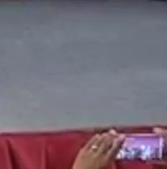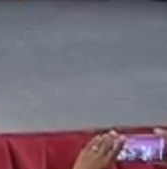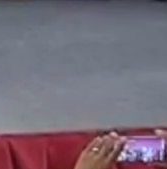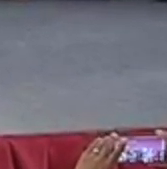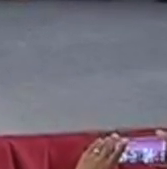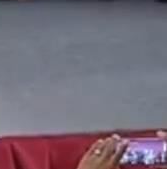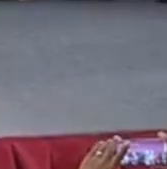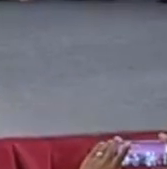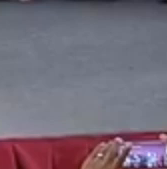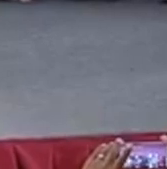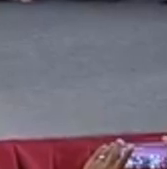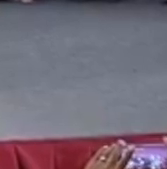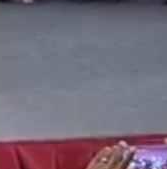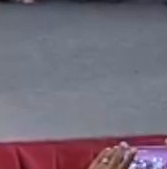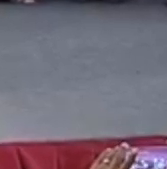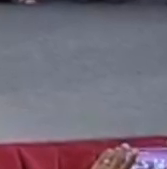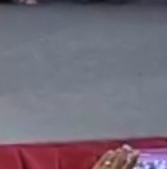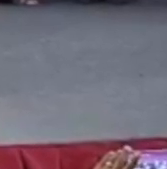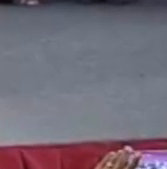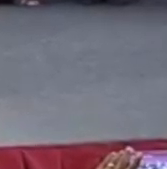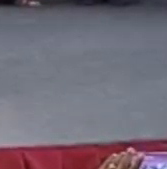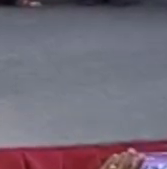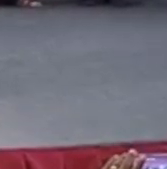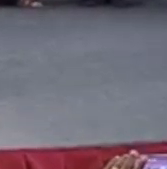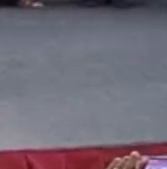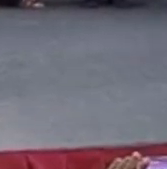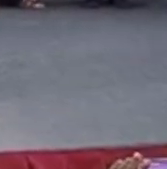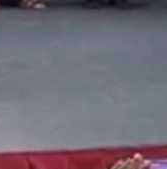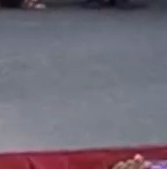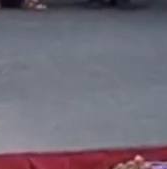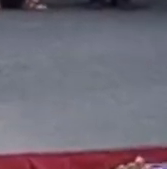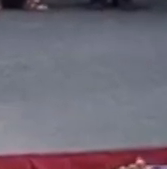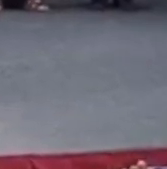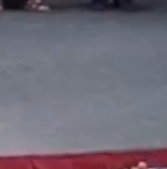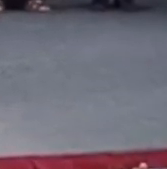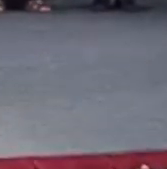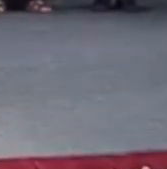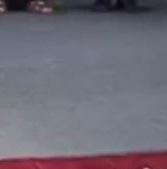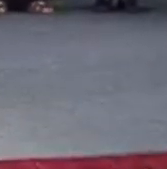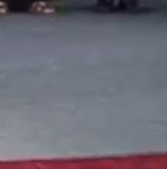cariño que a mí me quiere sin